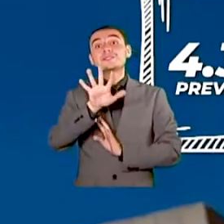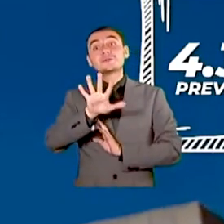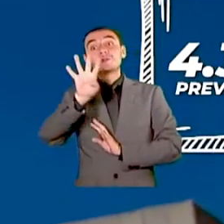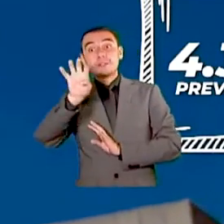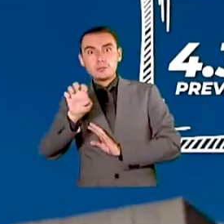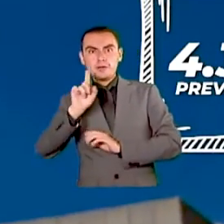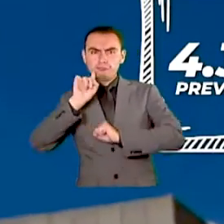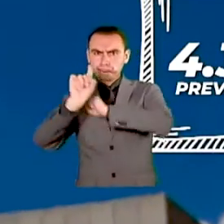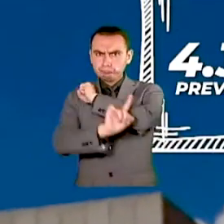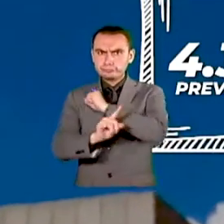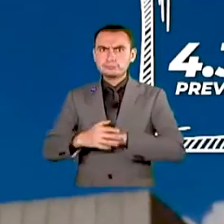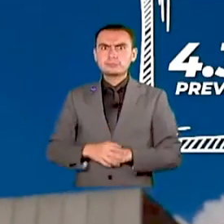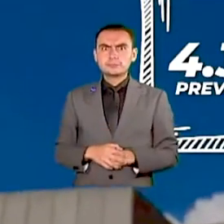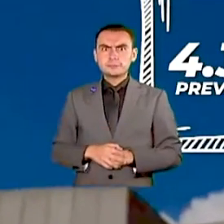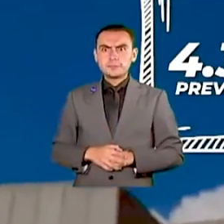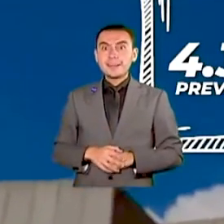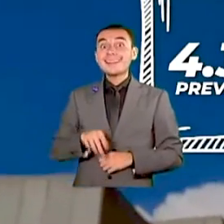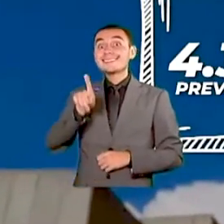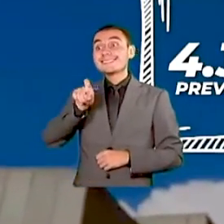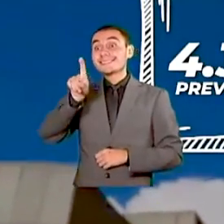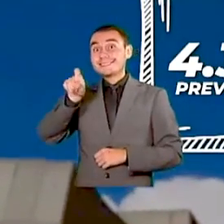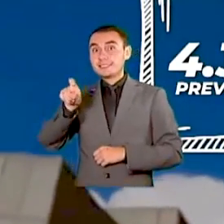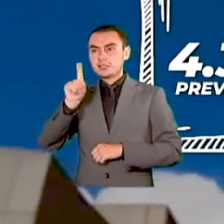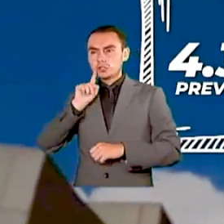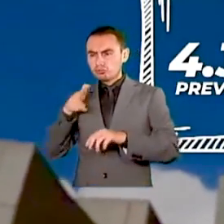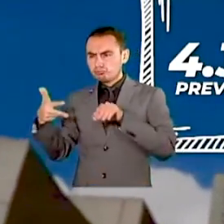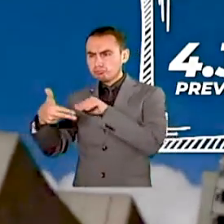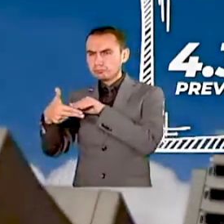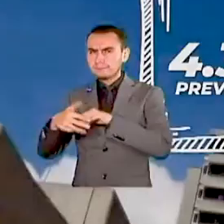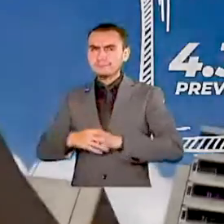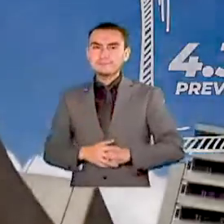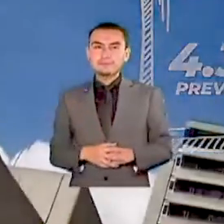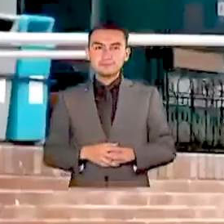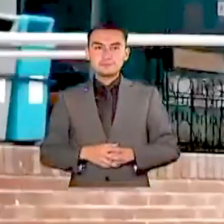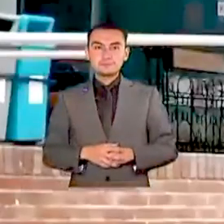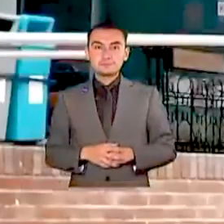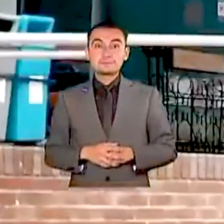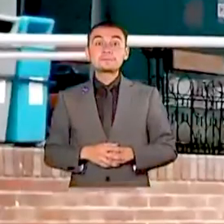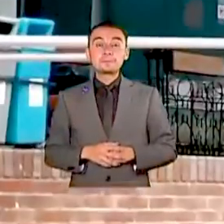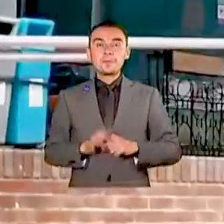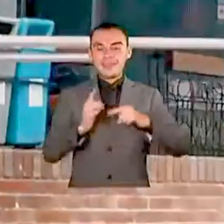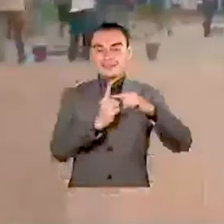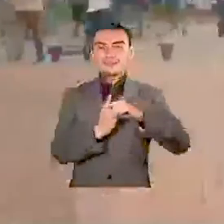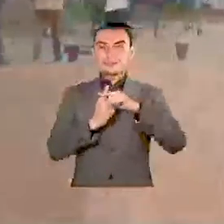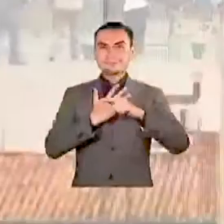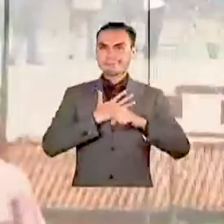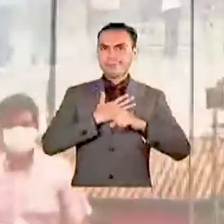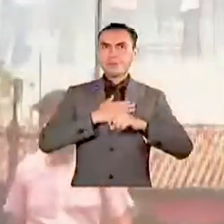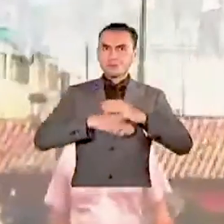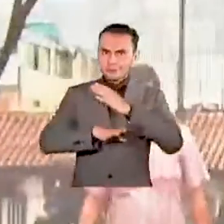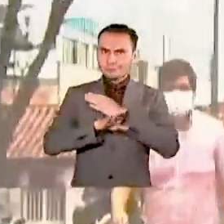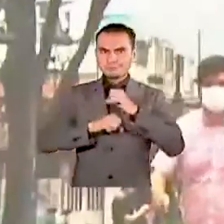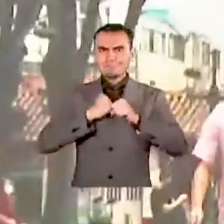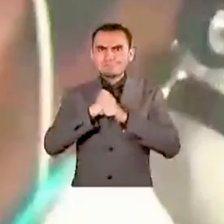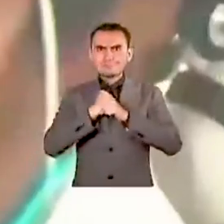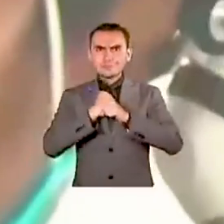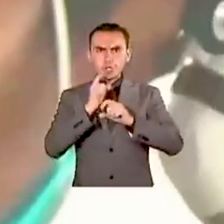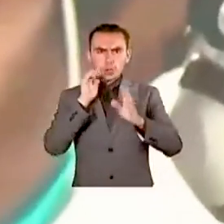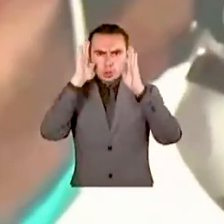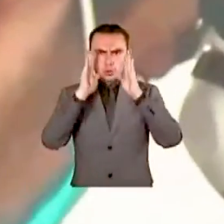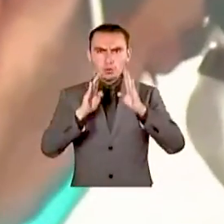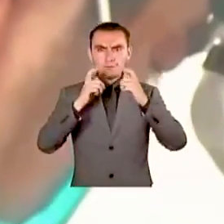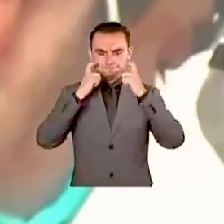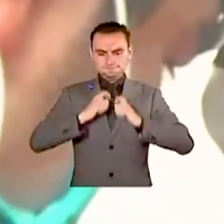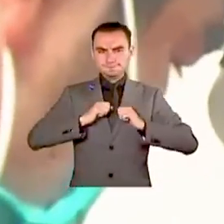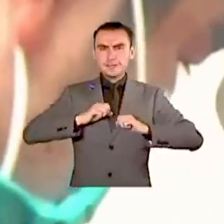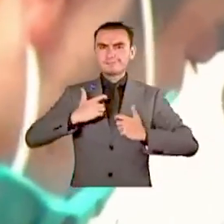1.459 disciplinarios, 66 de intervención. En la Procuraduría seguimos trabajando para velar por el derecho